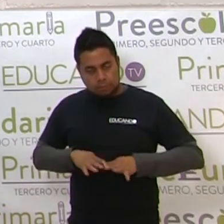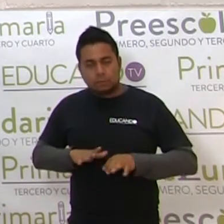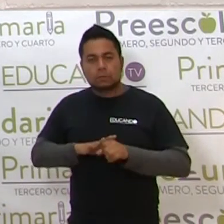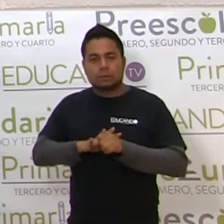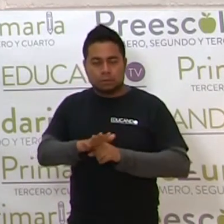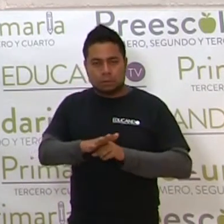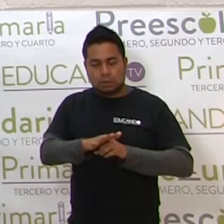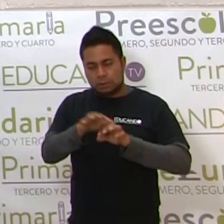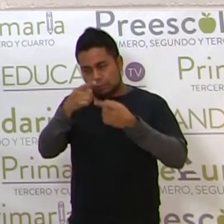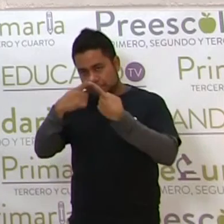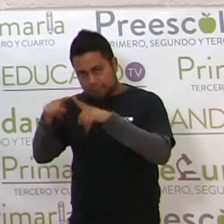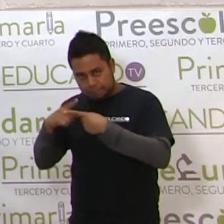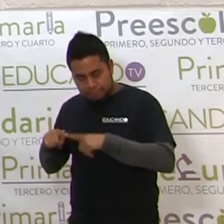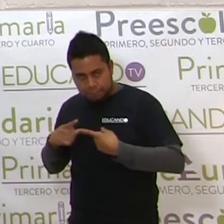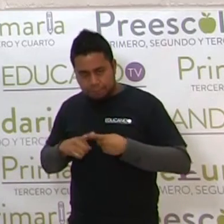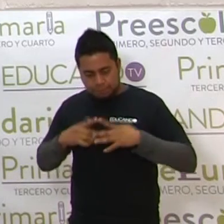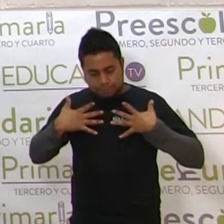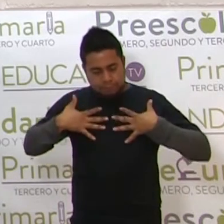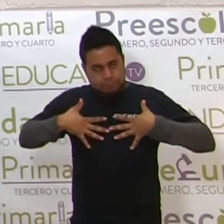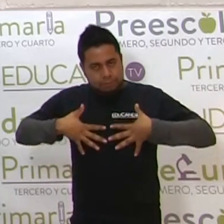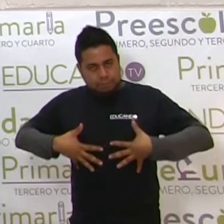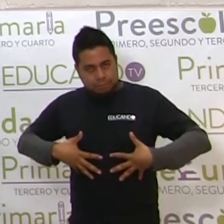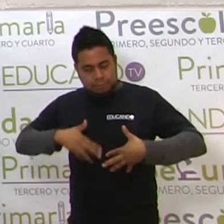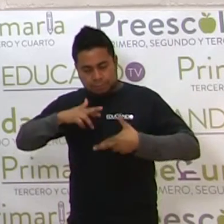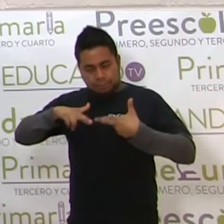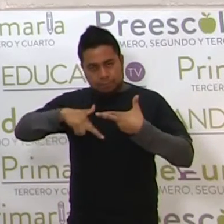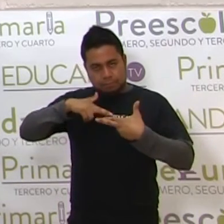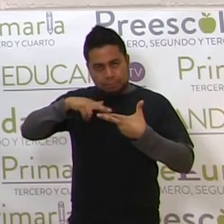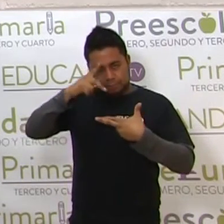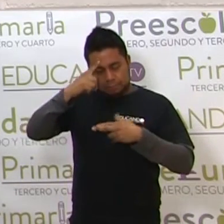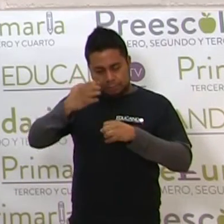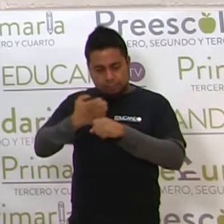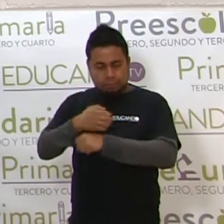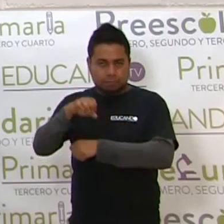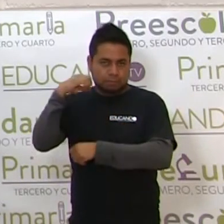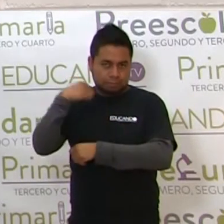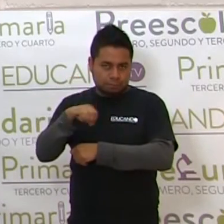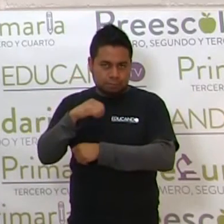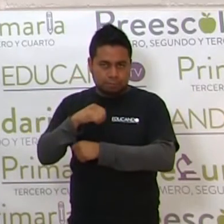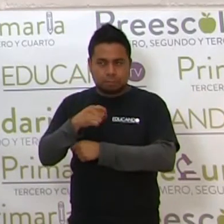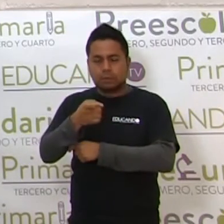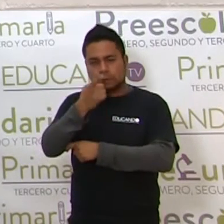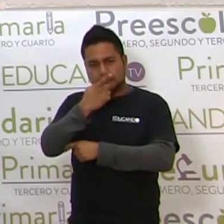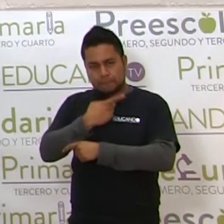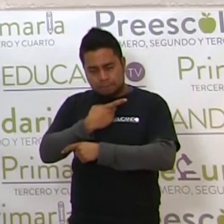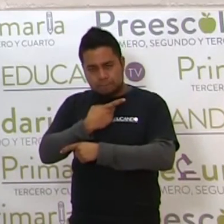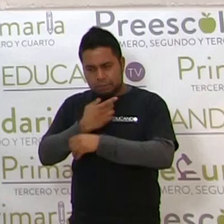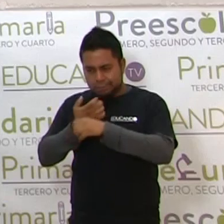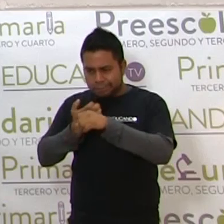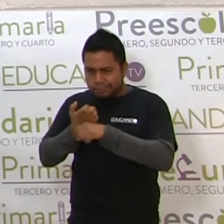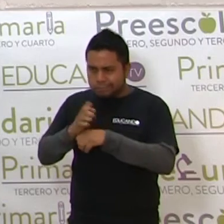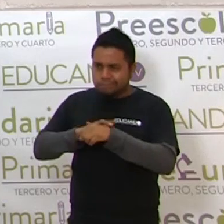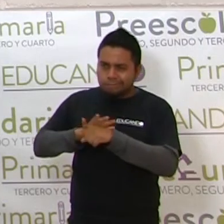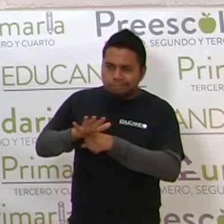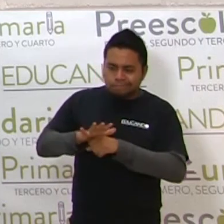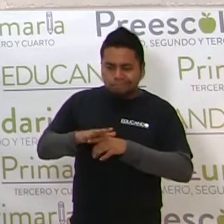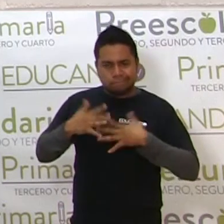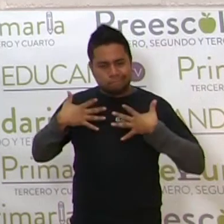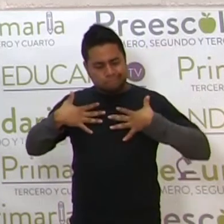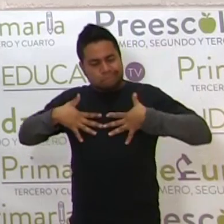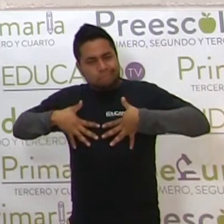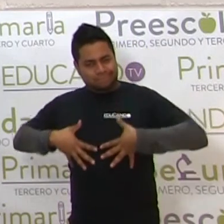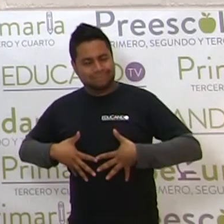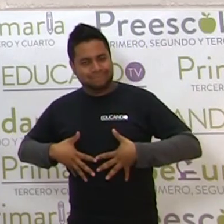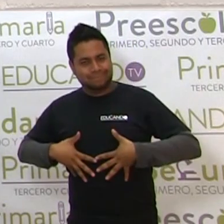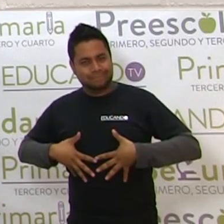diferentes trajes regionales que existen en el estado de Oaxaca compárteme en tu estado Cuál es el